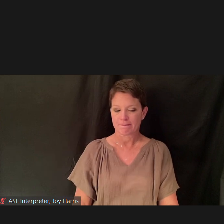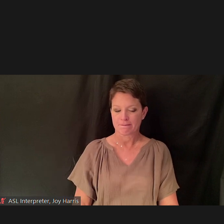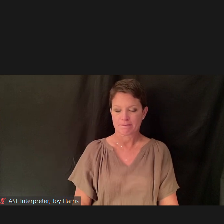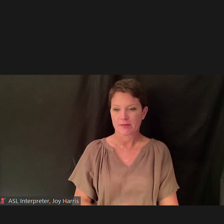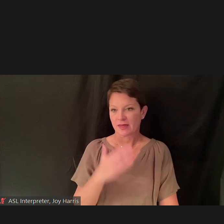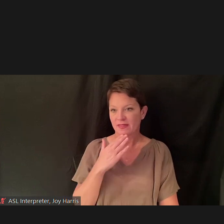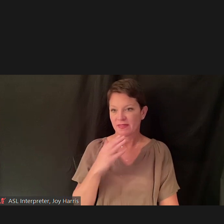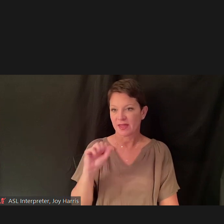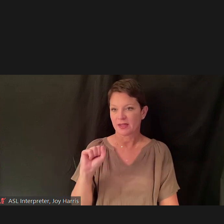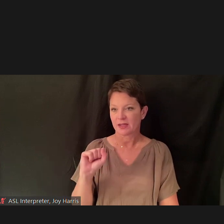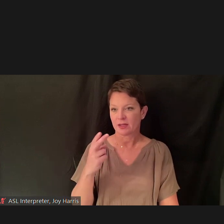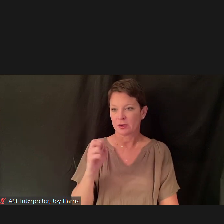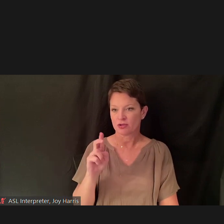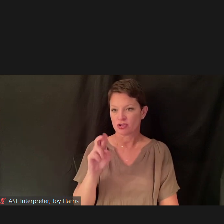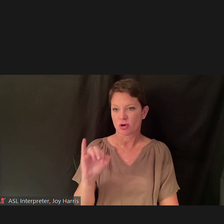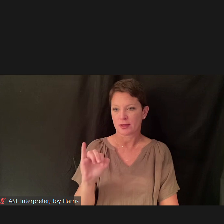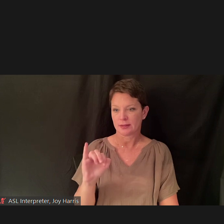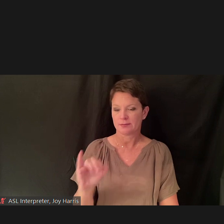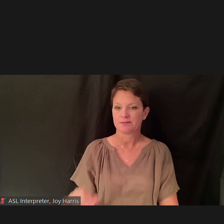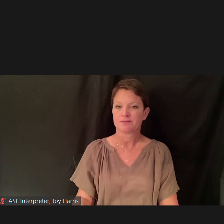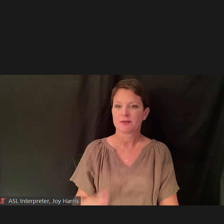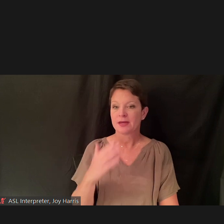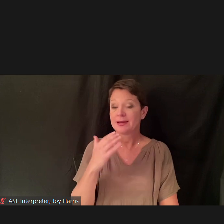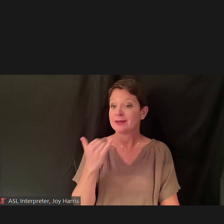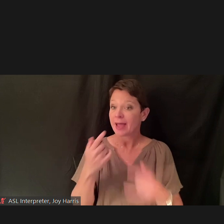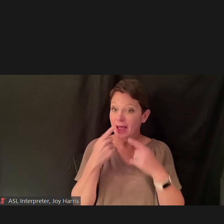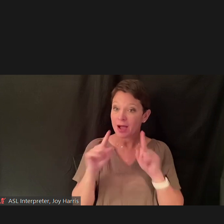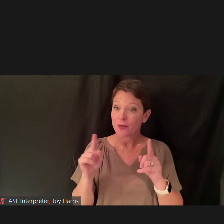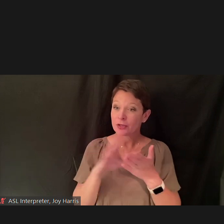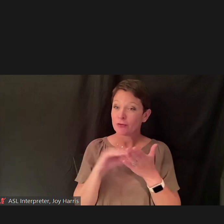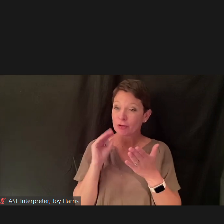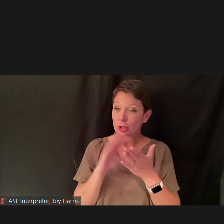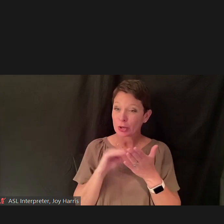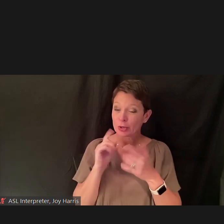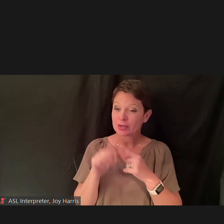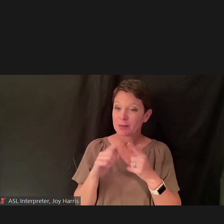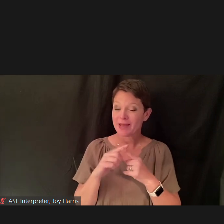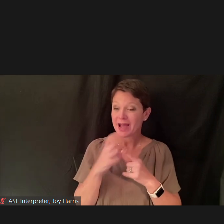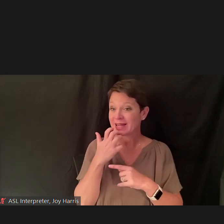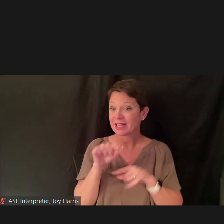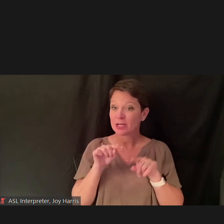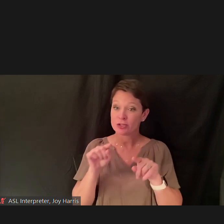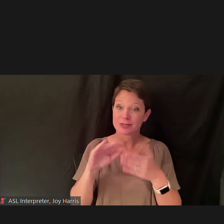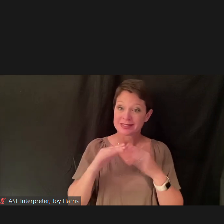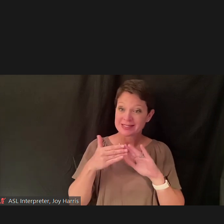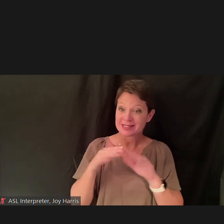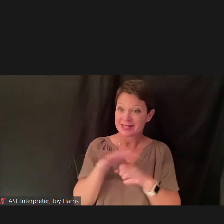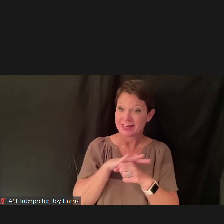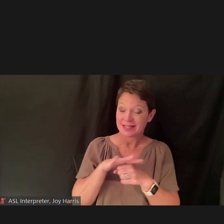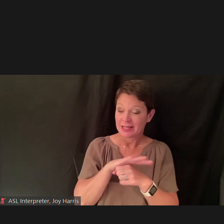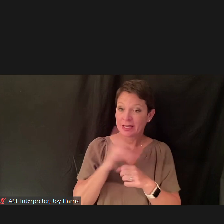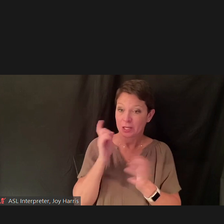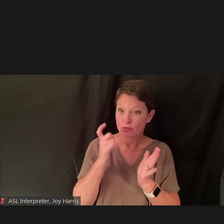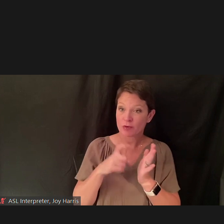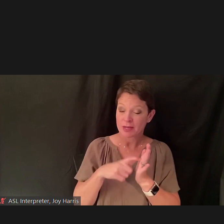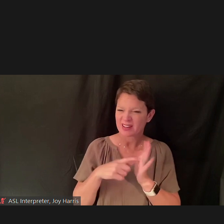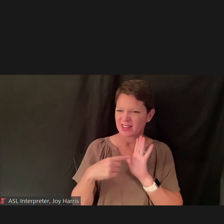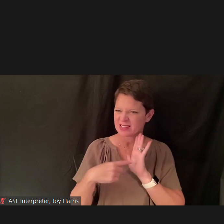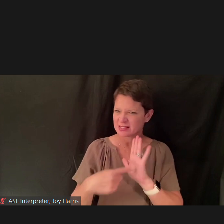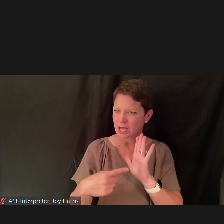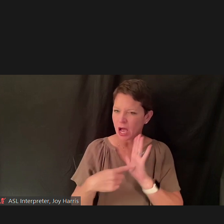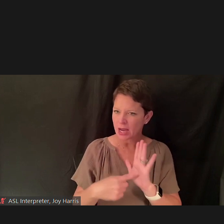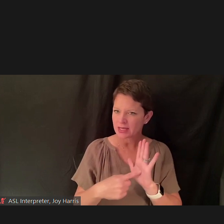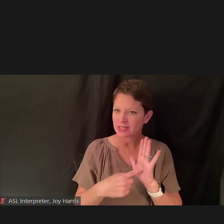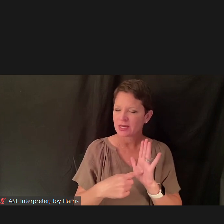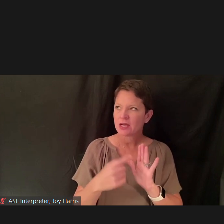Thank you, Shani. So now that you've learned about heat in the city and recognizing the signs of